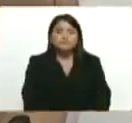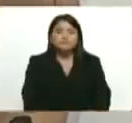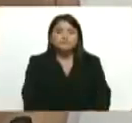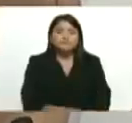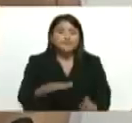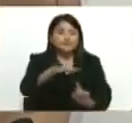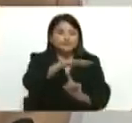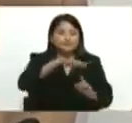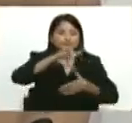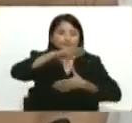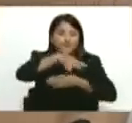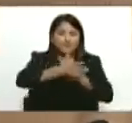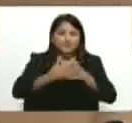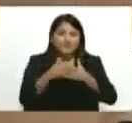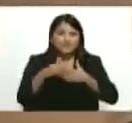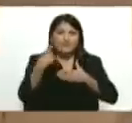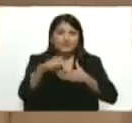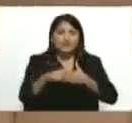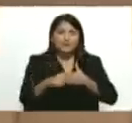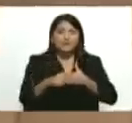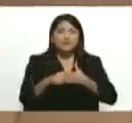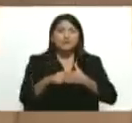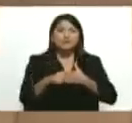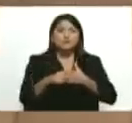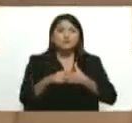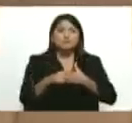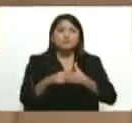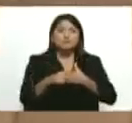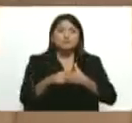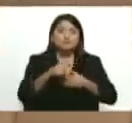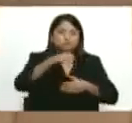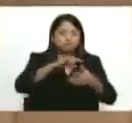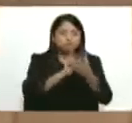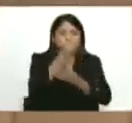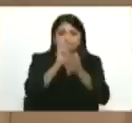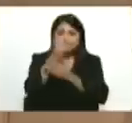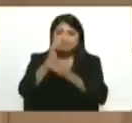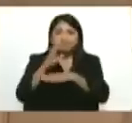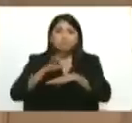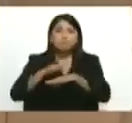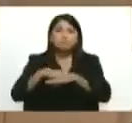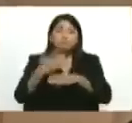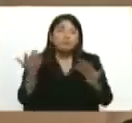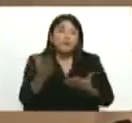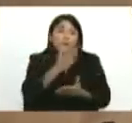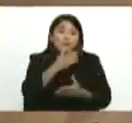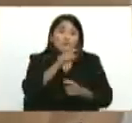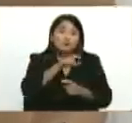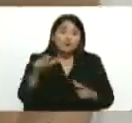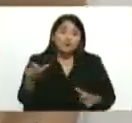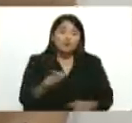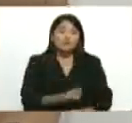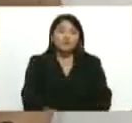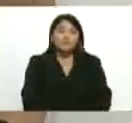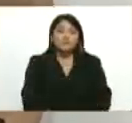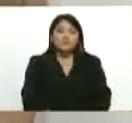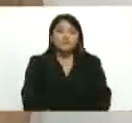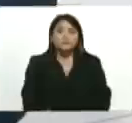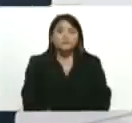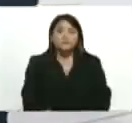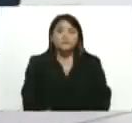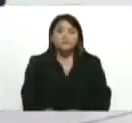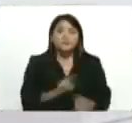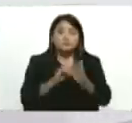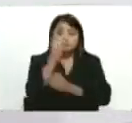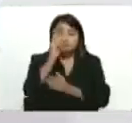del continente americano fueron repobladas por bosques porque dejaron sin habitantes al continente. Y al ser repoblada por